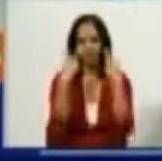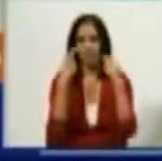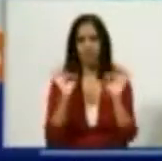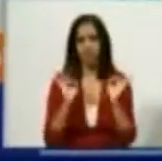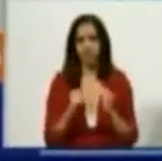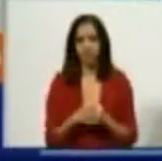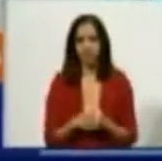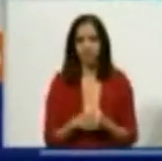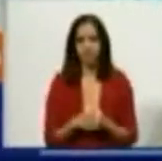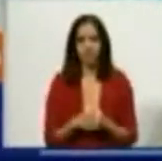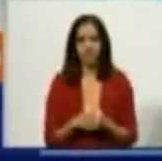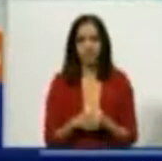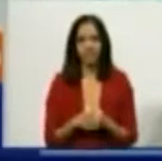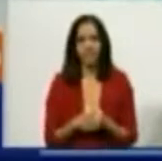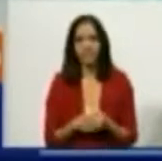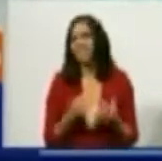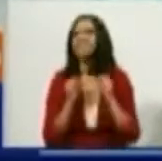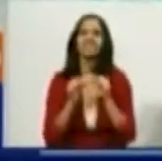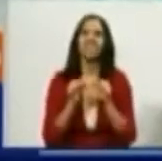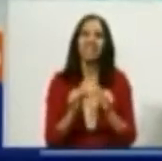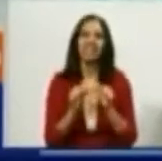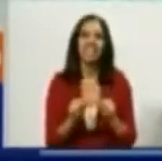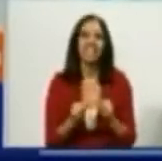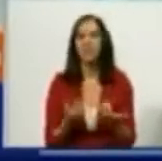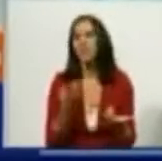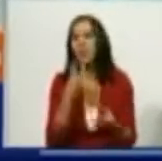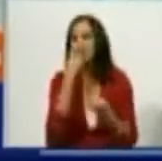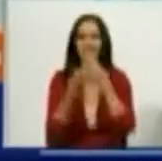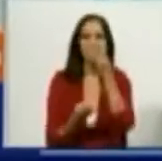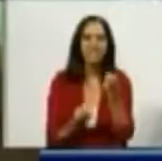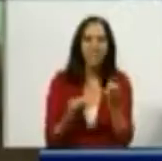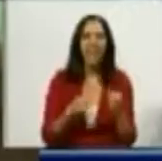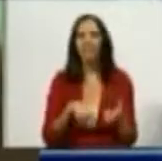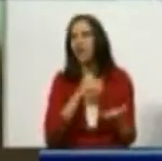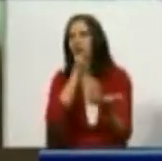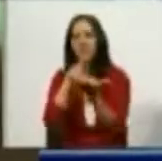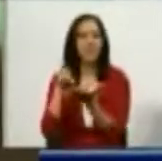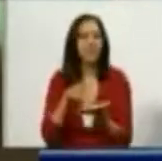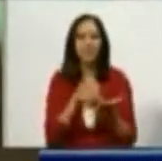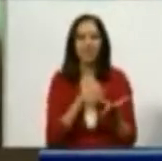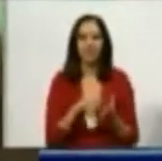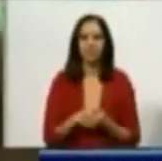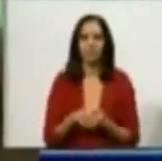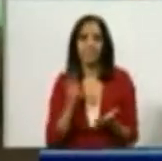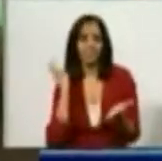la Pascua seguimos esta tarde mañana estaremos en cama